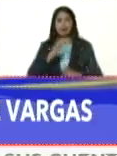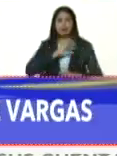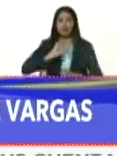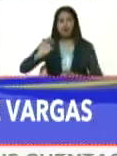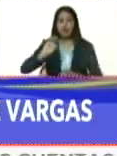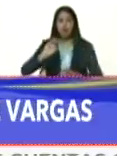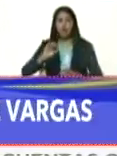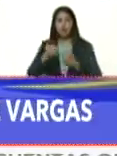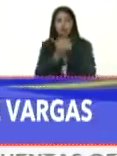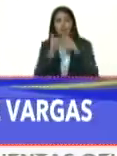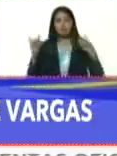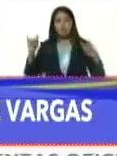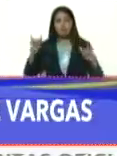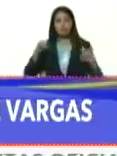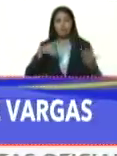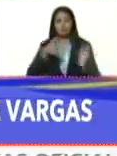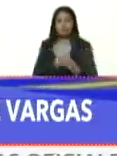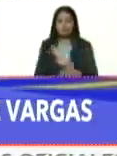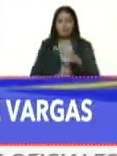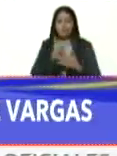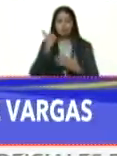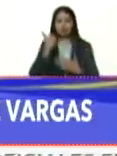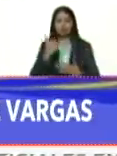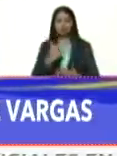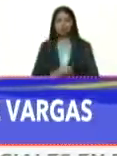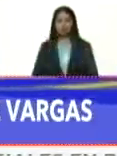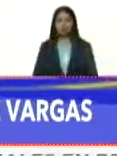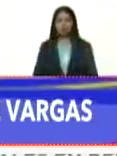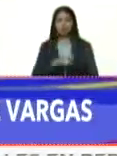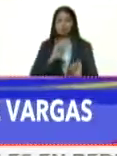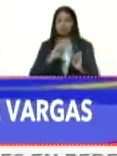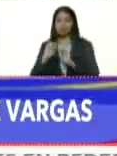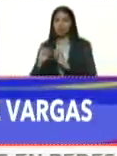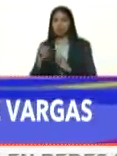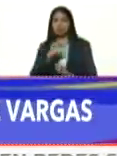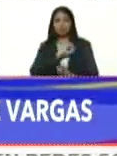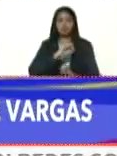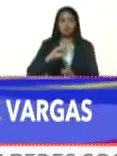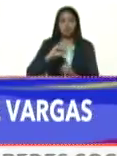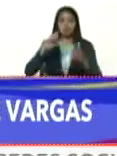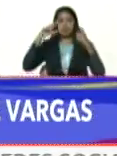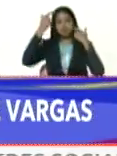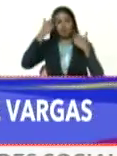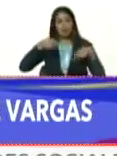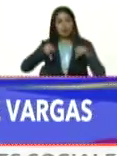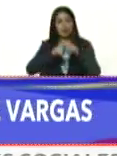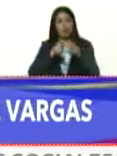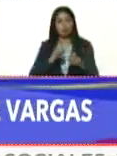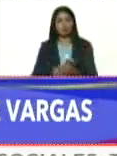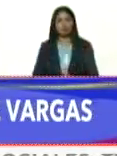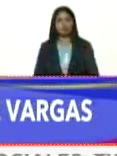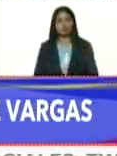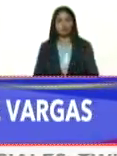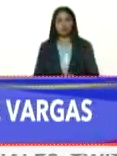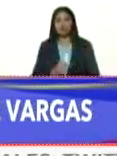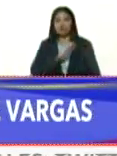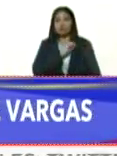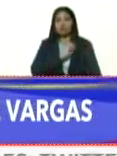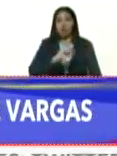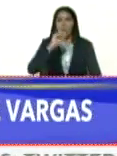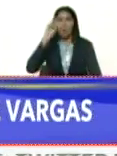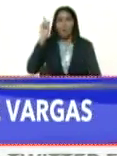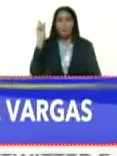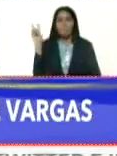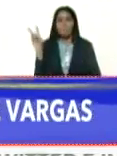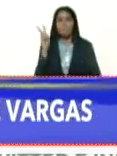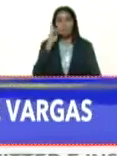independiente, democrática. Eso somos los chavistas. Somos Bolívar